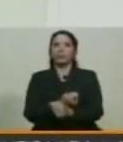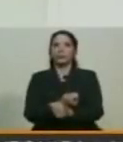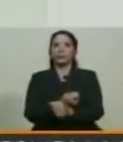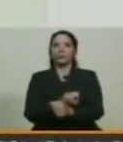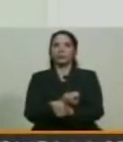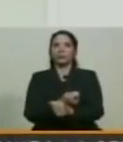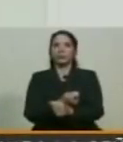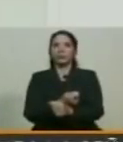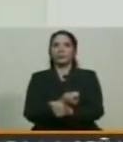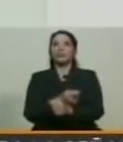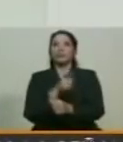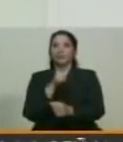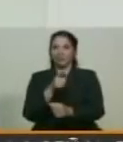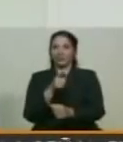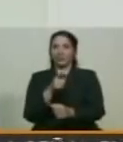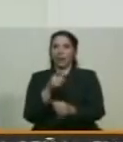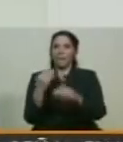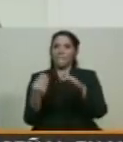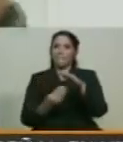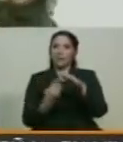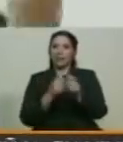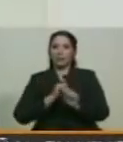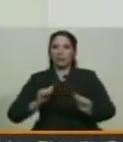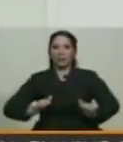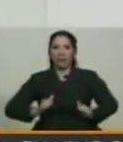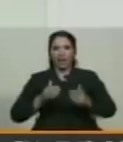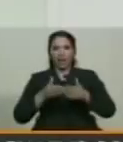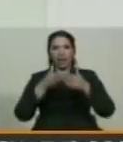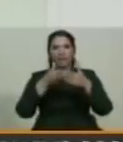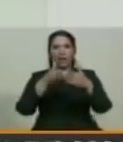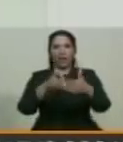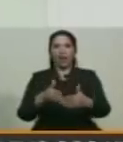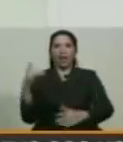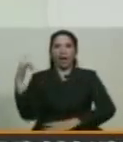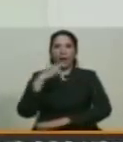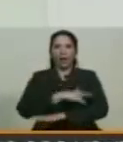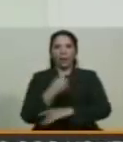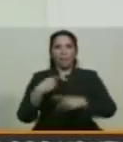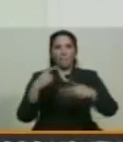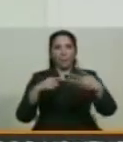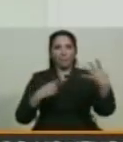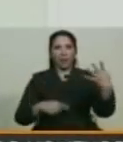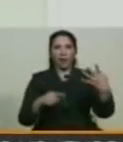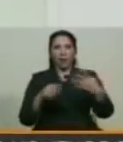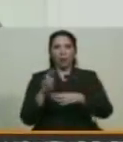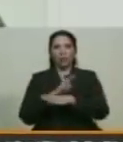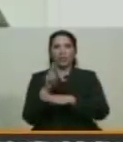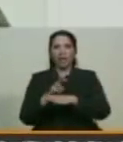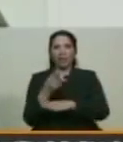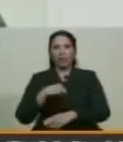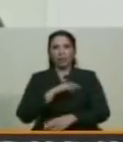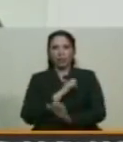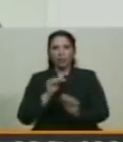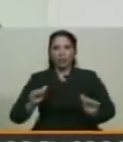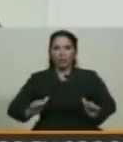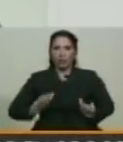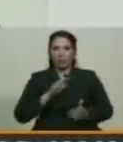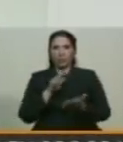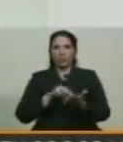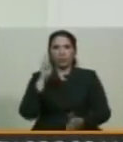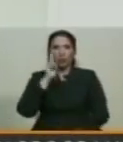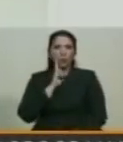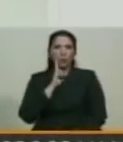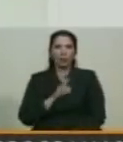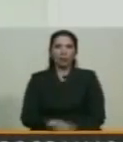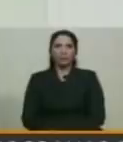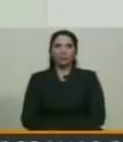cuarteles, a las bases militares, navales, aéreas, buques, distintas unidades de nuestra Fuerza Armada Nacional Bolivariana. Así pues que